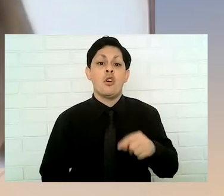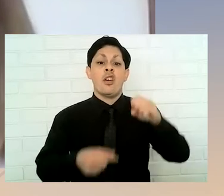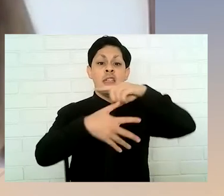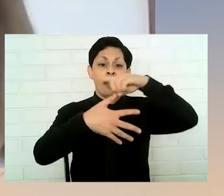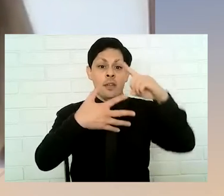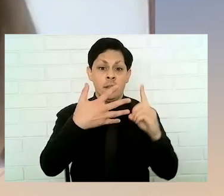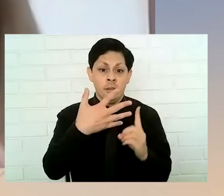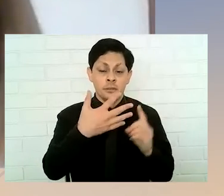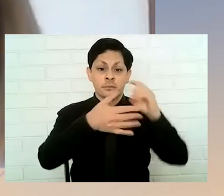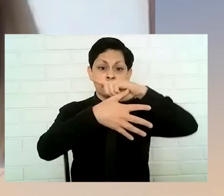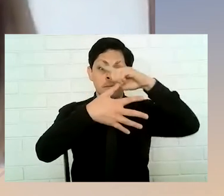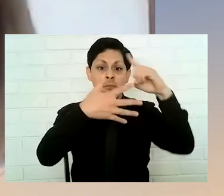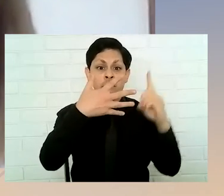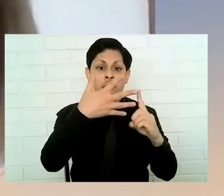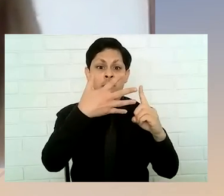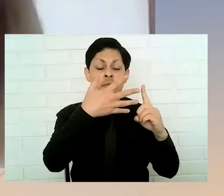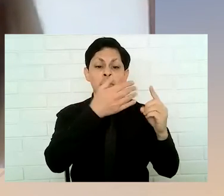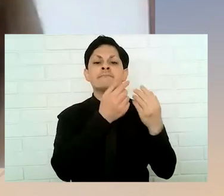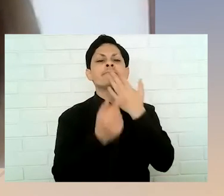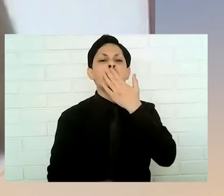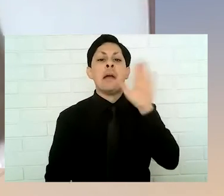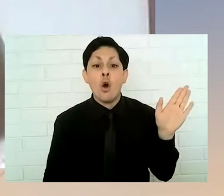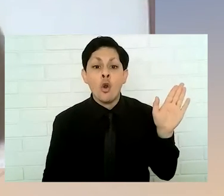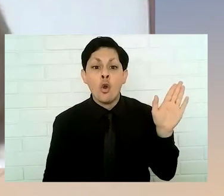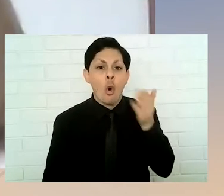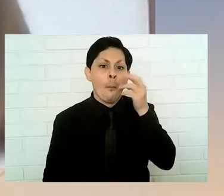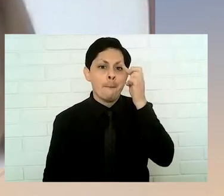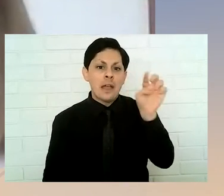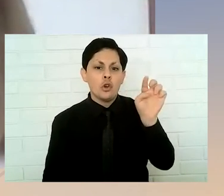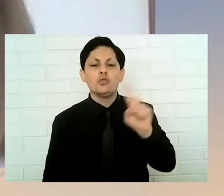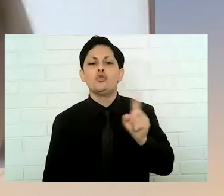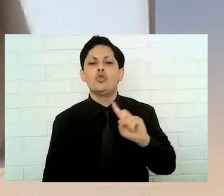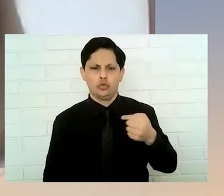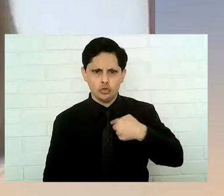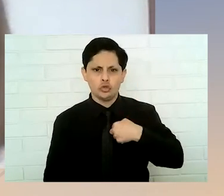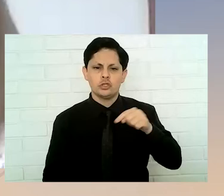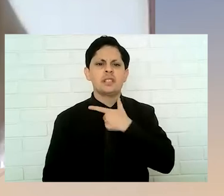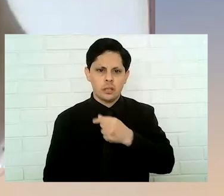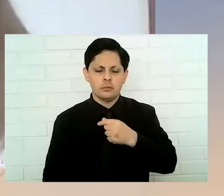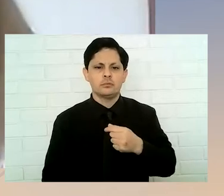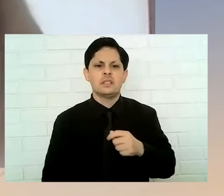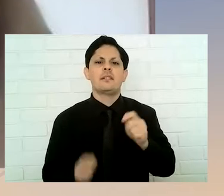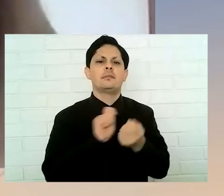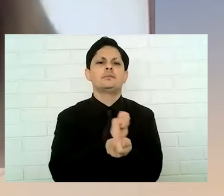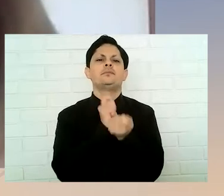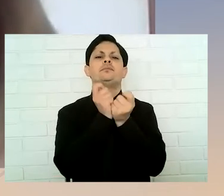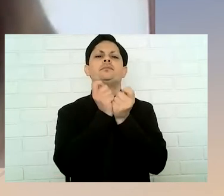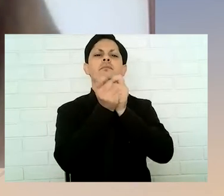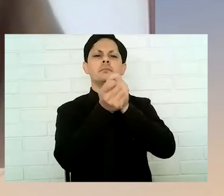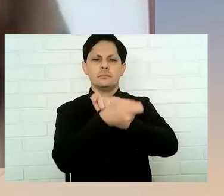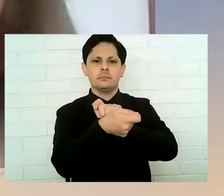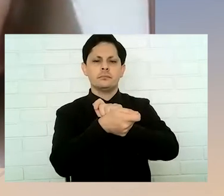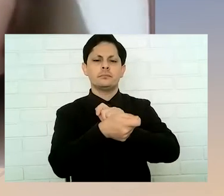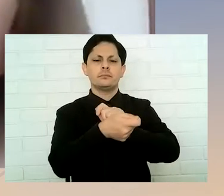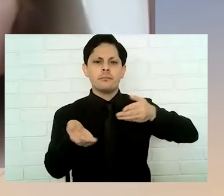eso, diverso, no es mejor ni es peor, si yo quiero hacer transformaciones, tengo que partir de